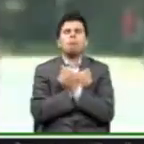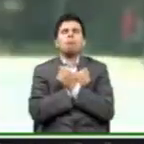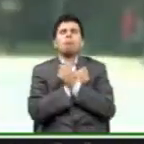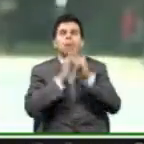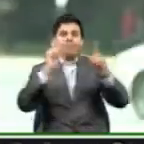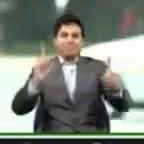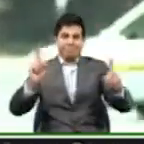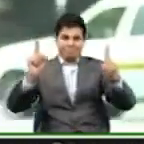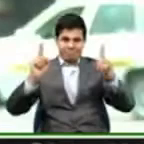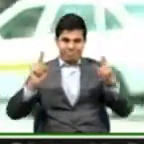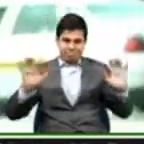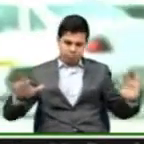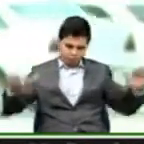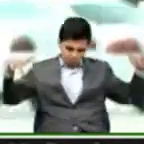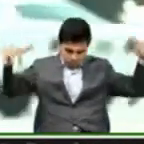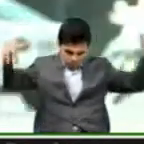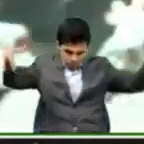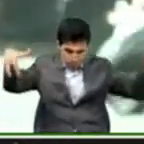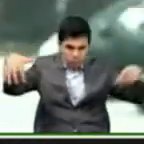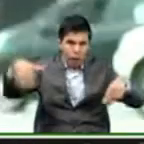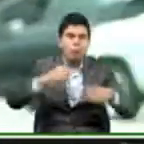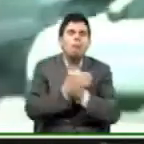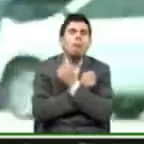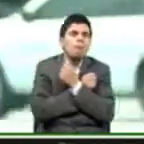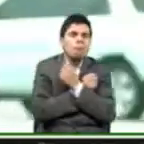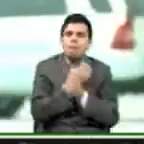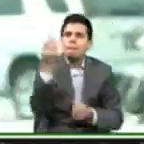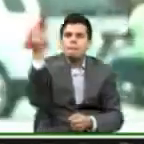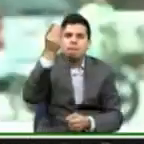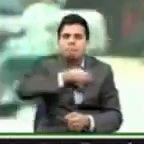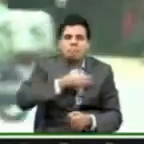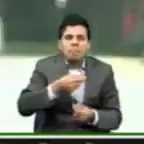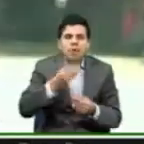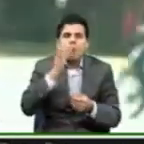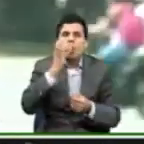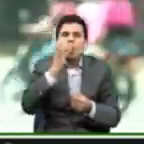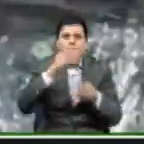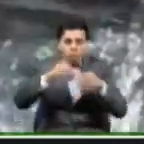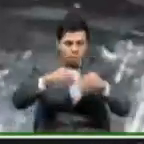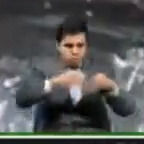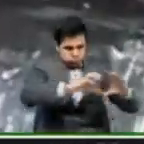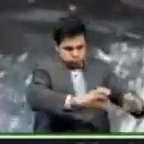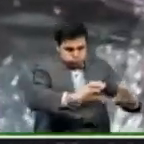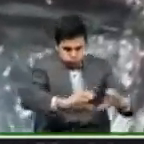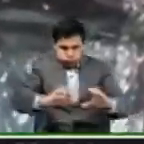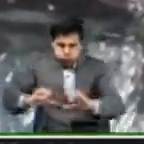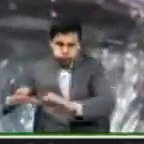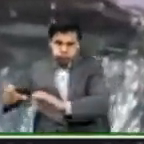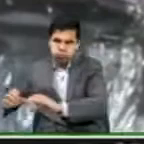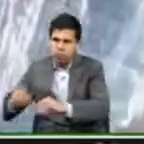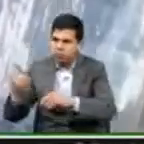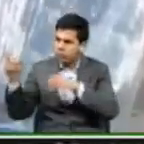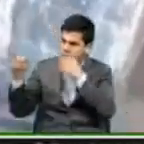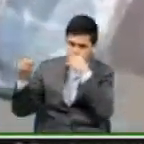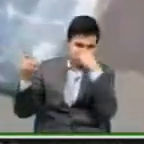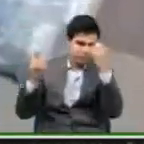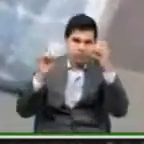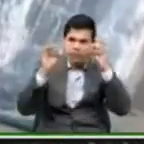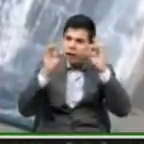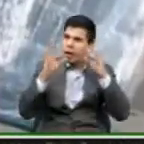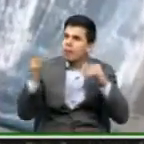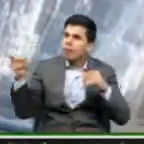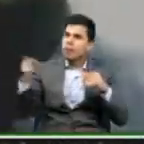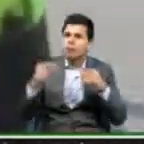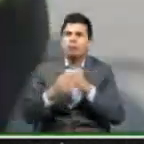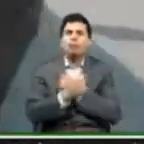Cúcuta comunica a Puerto Santander, fueron incautados más de 130 kilogramos de marihuana tipo creepy. Lo curioso del caso es que eran transportados en